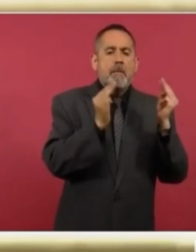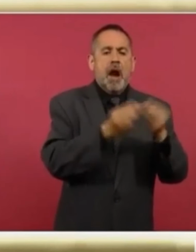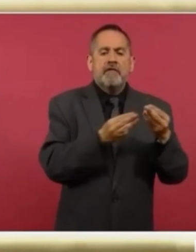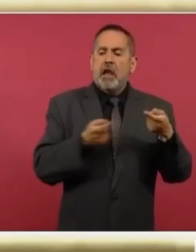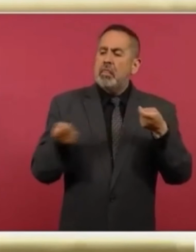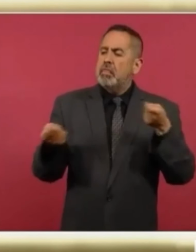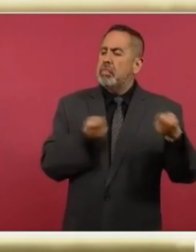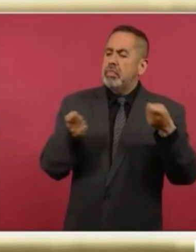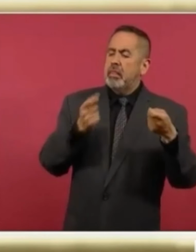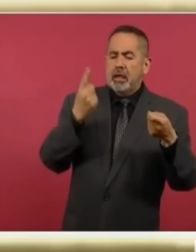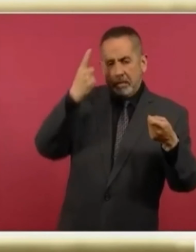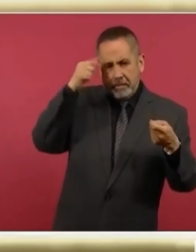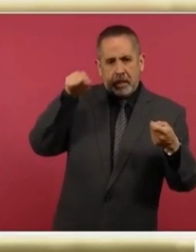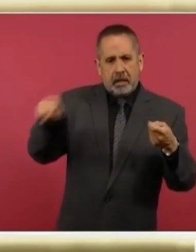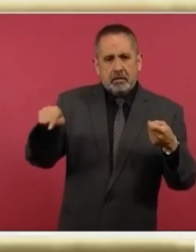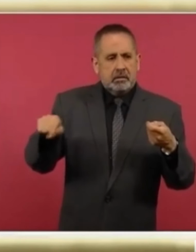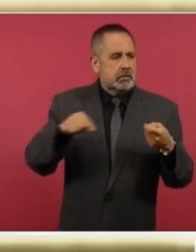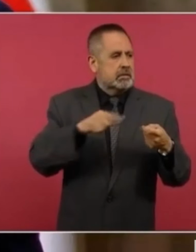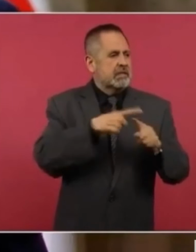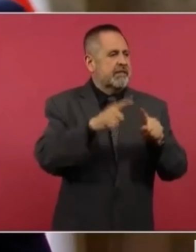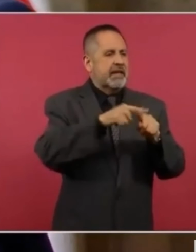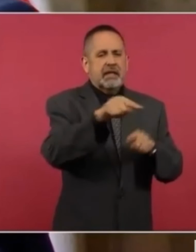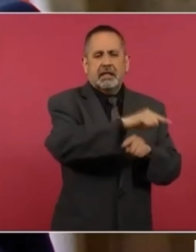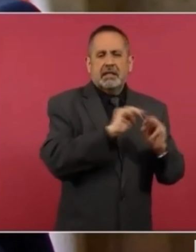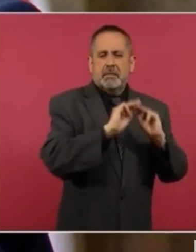de las organizaciones